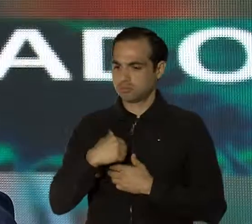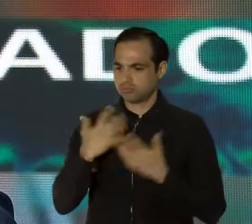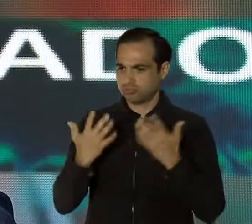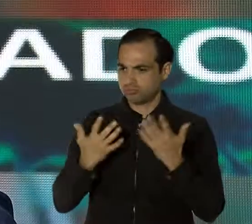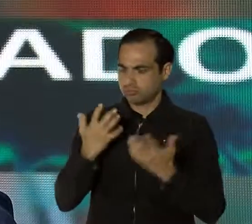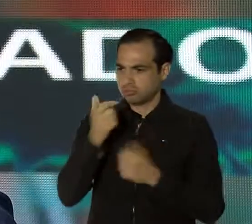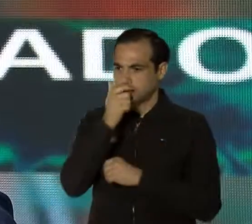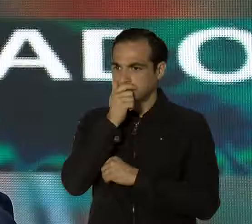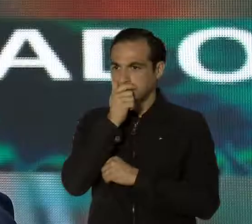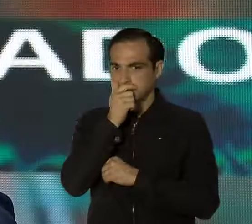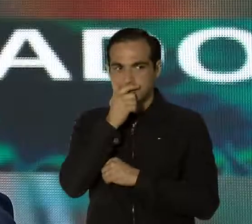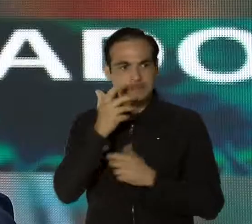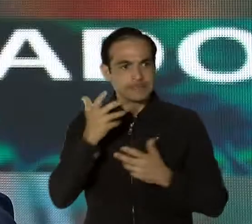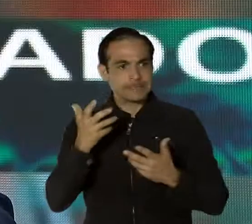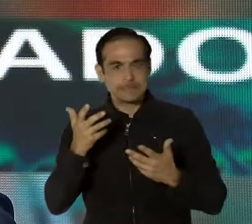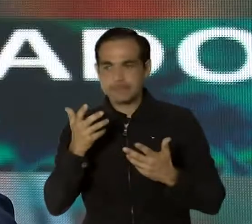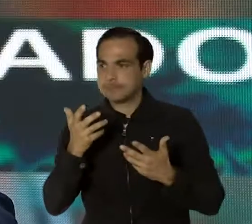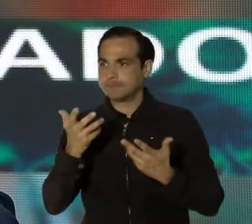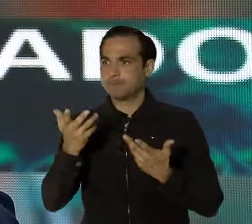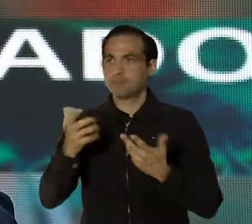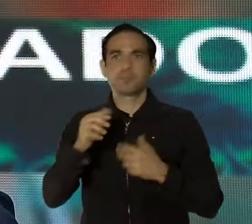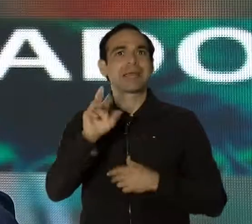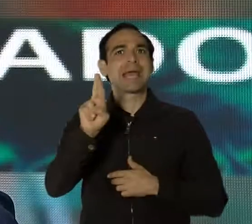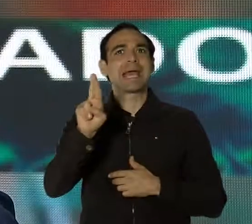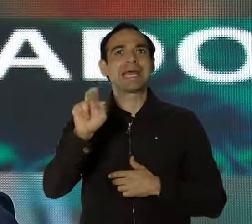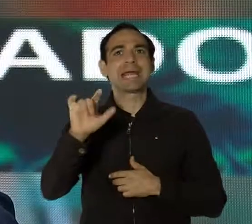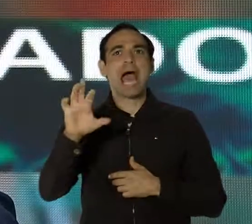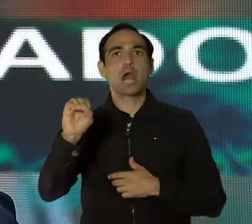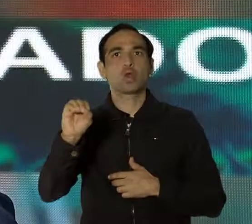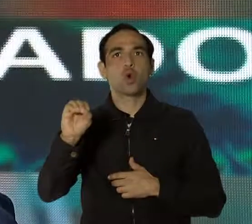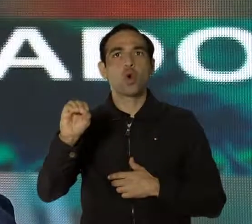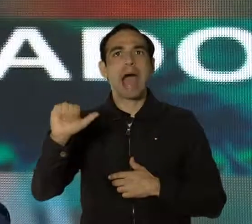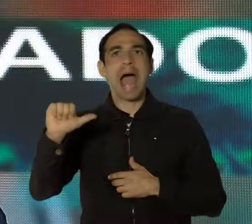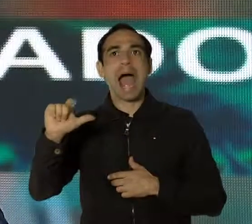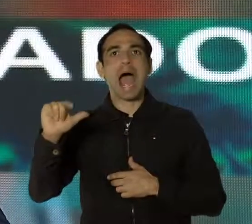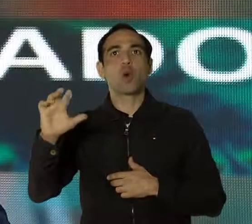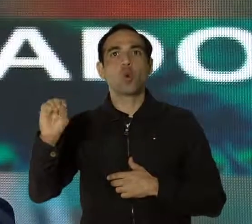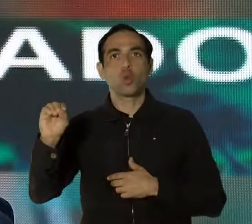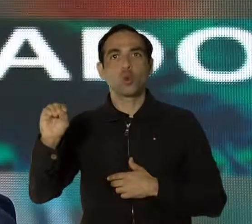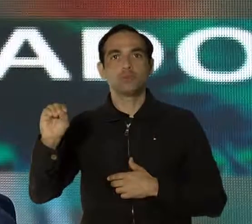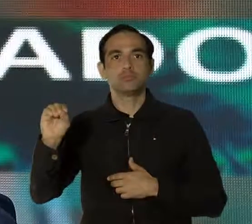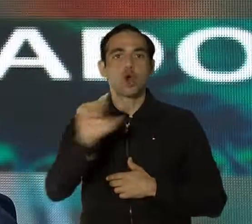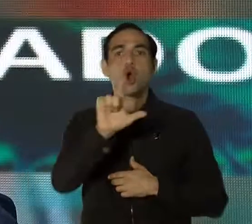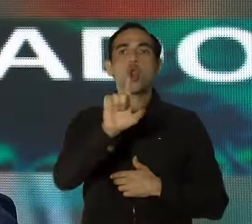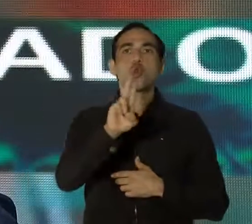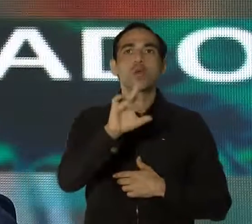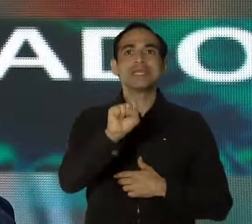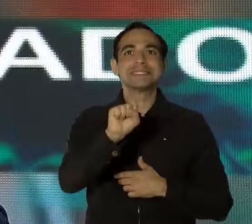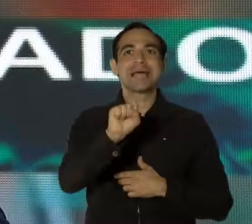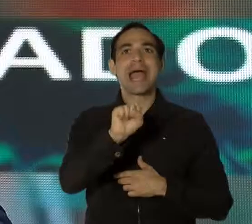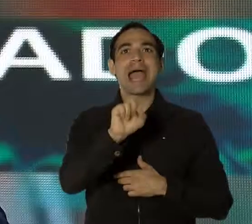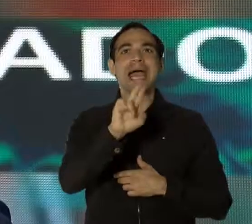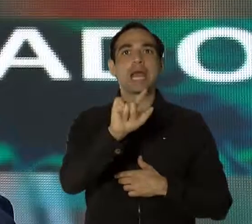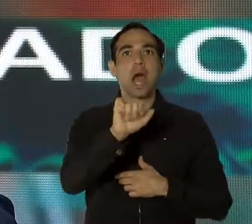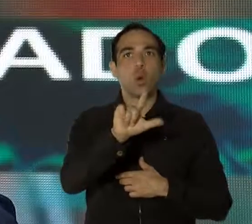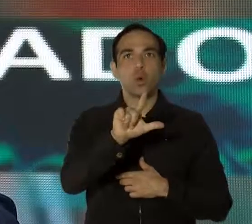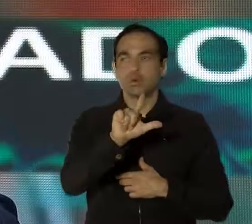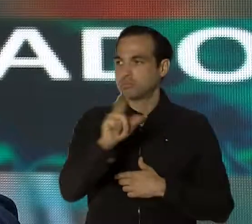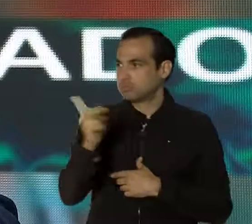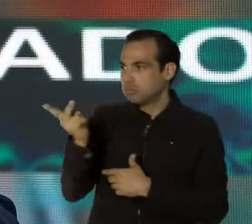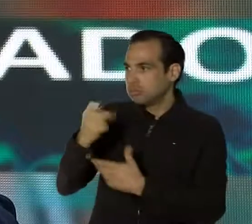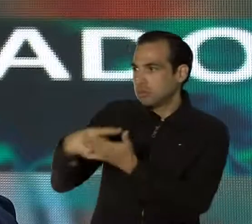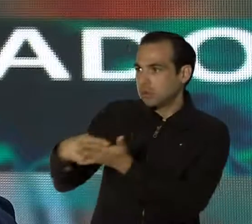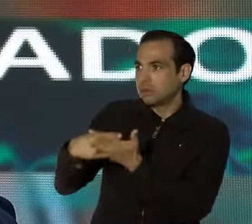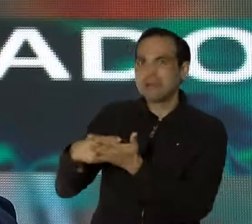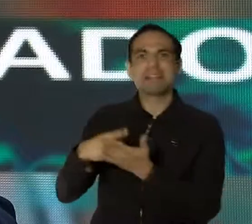ya llevaba hablando con Ricardo Agudo y Luis Raúl, pues decidió adoptar a estas